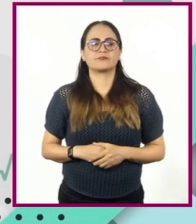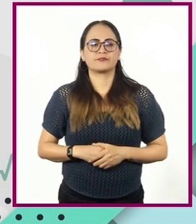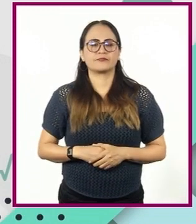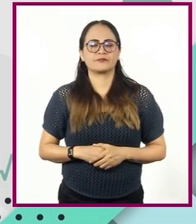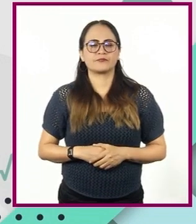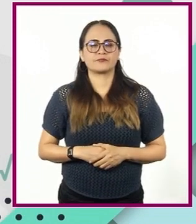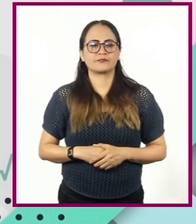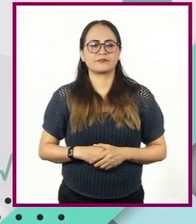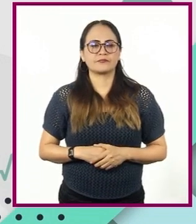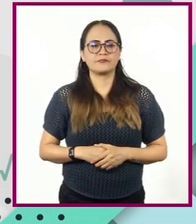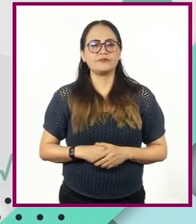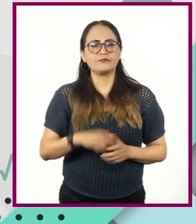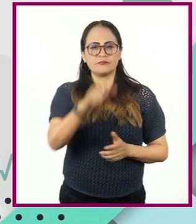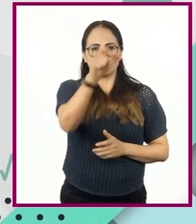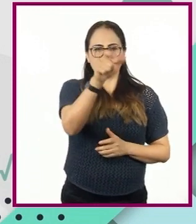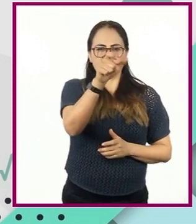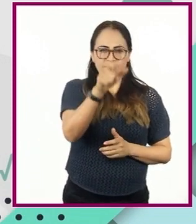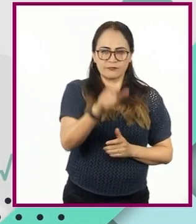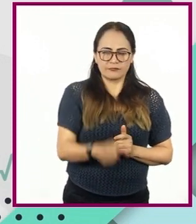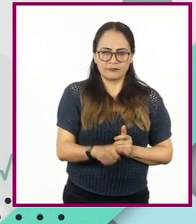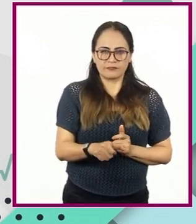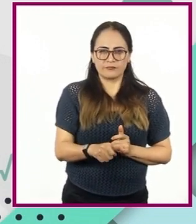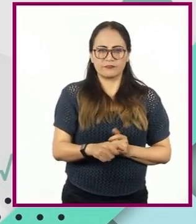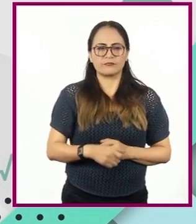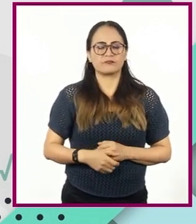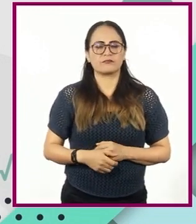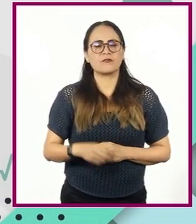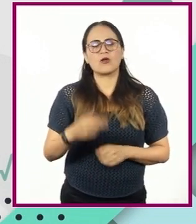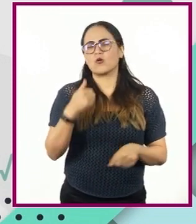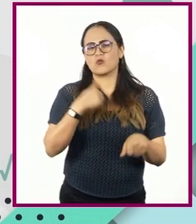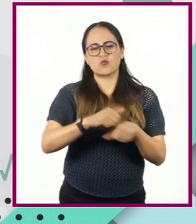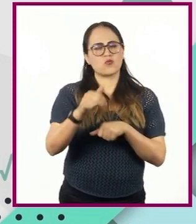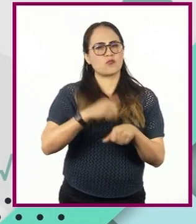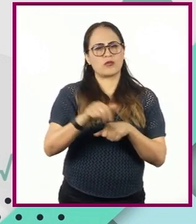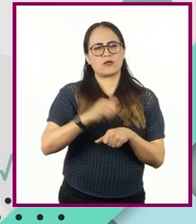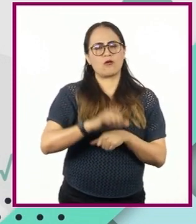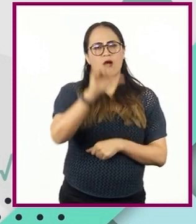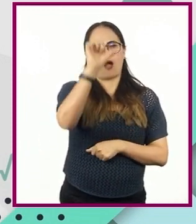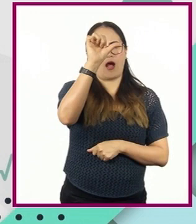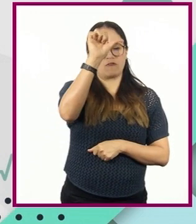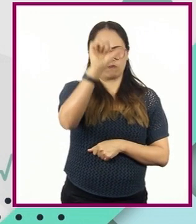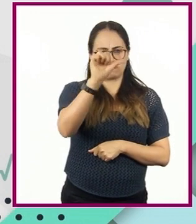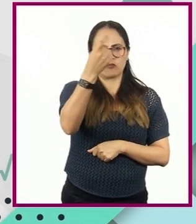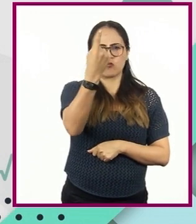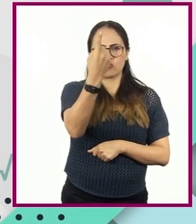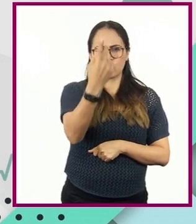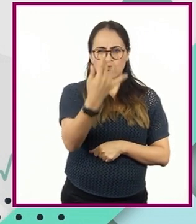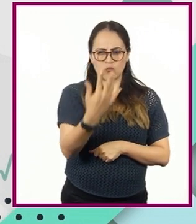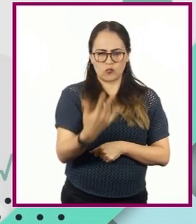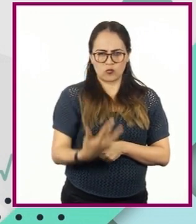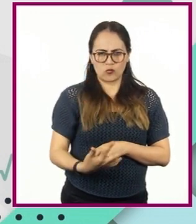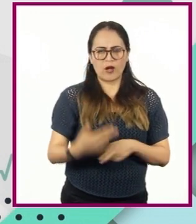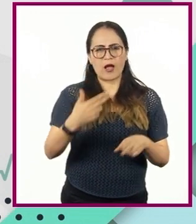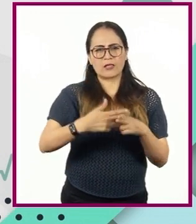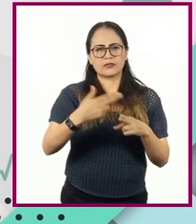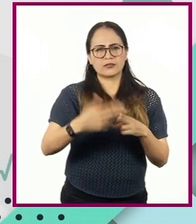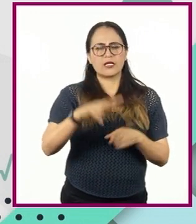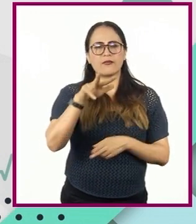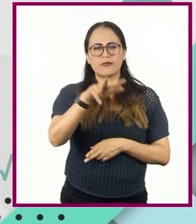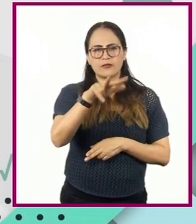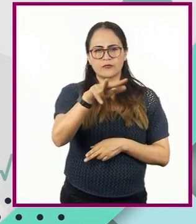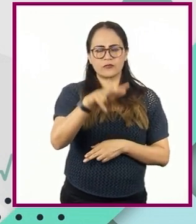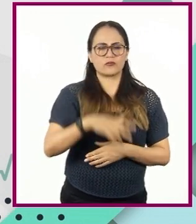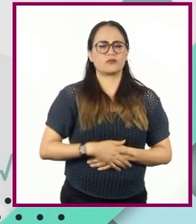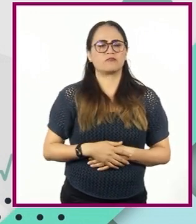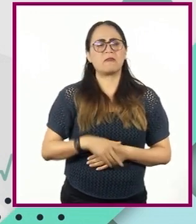la función arrastre, podemos extender los números de la columna A, en este caso hasta 18, pero la